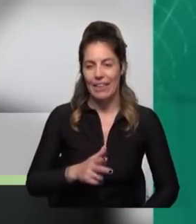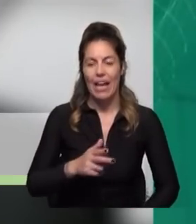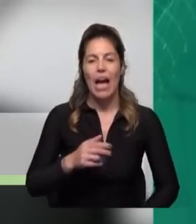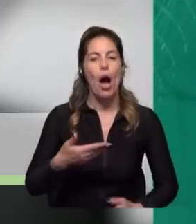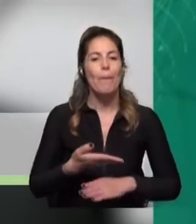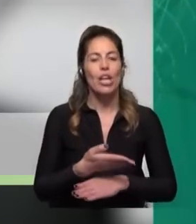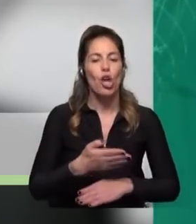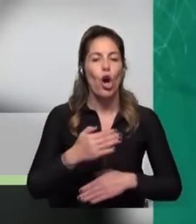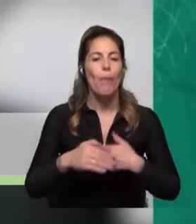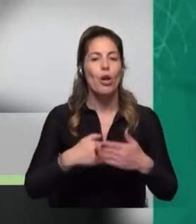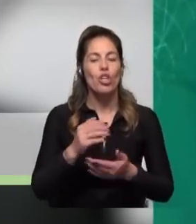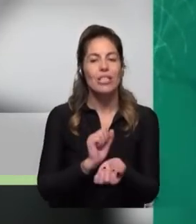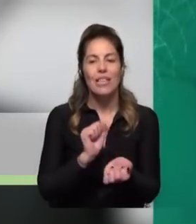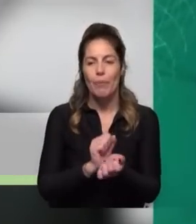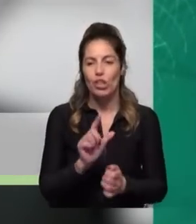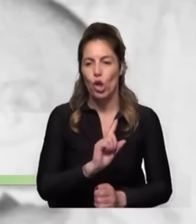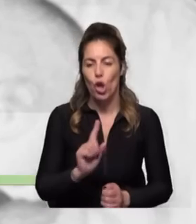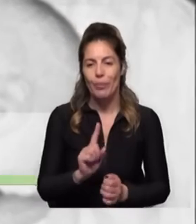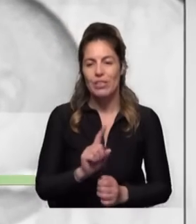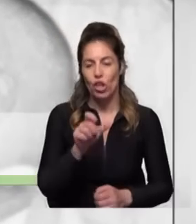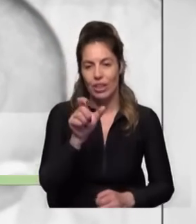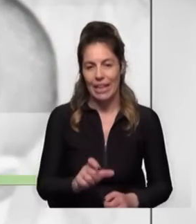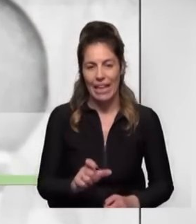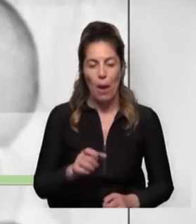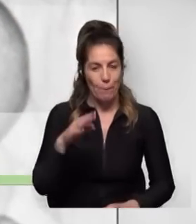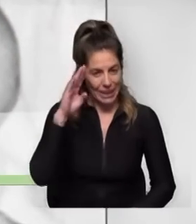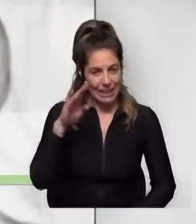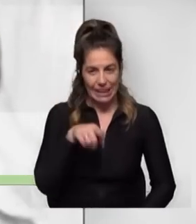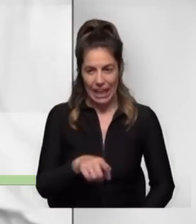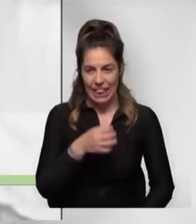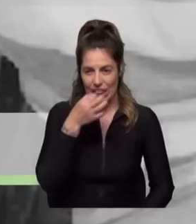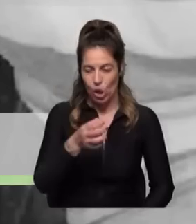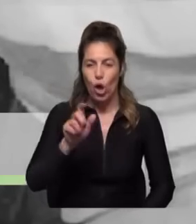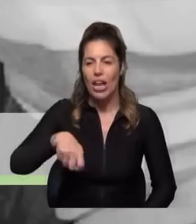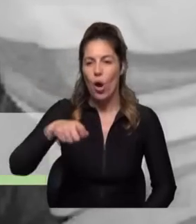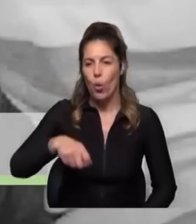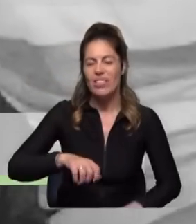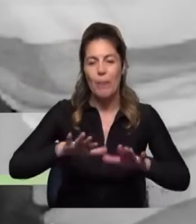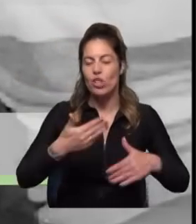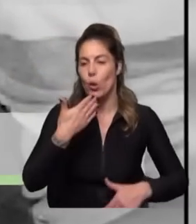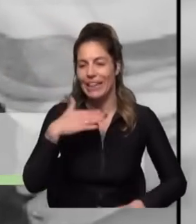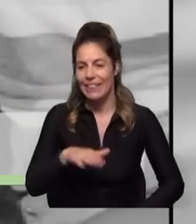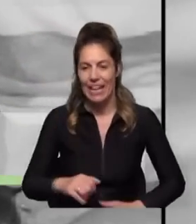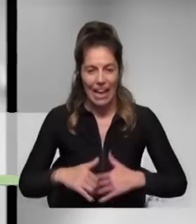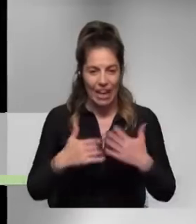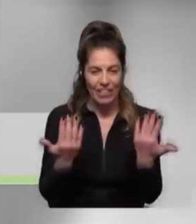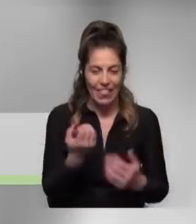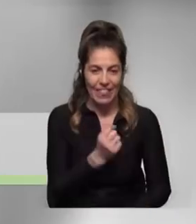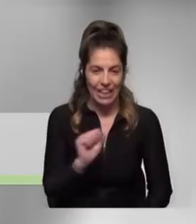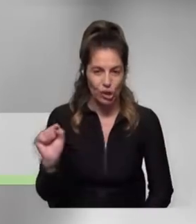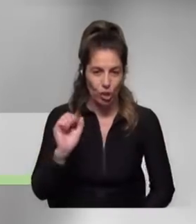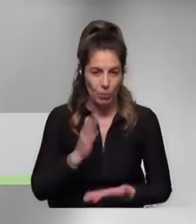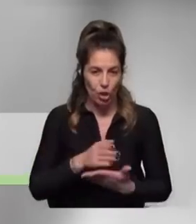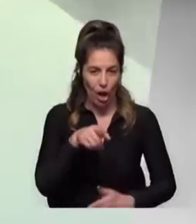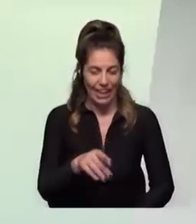procesamiento sin prisión del militar dardo ivo Morales el abogado Pablo chargoña dijo que la jueza apareció no comprender la gravedad de los delitos que se